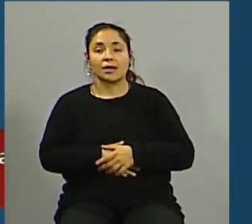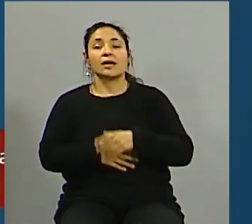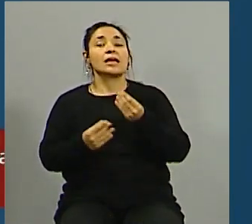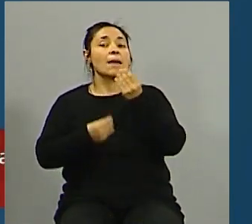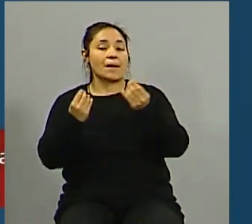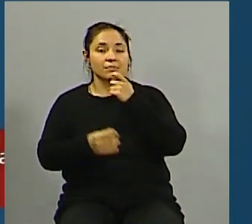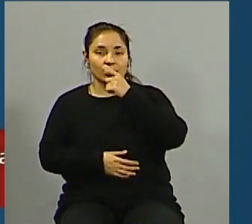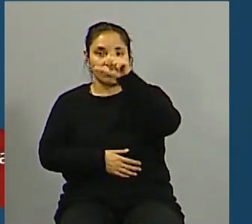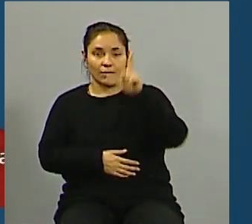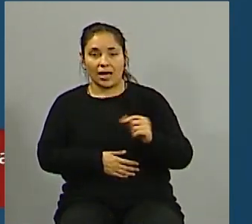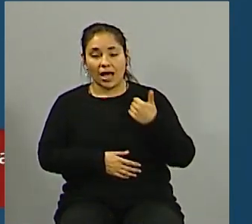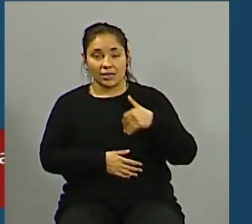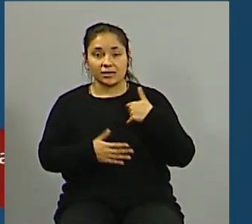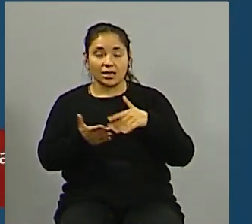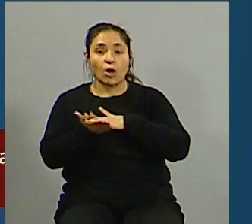Argentina tuviese